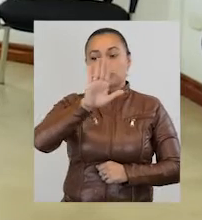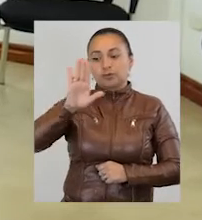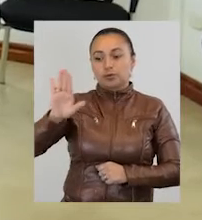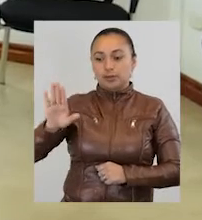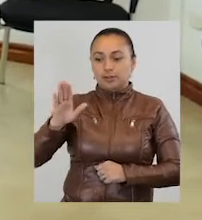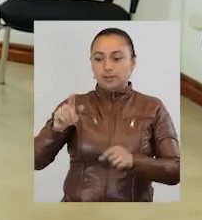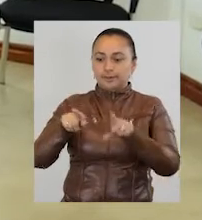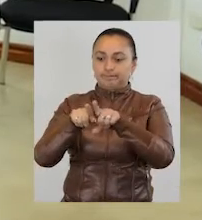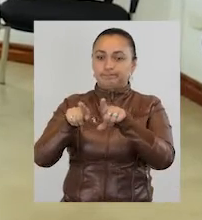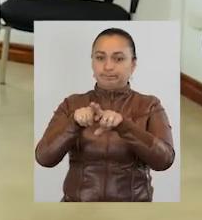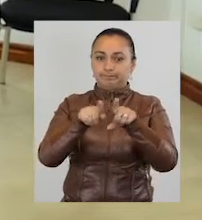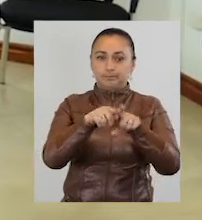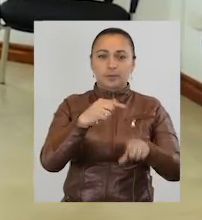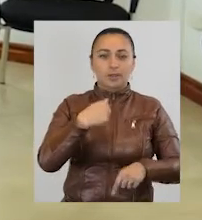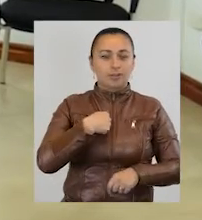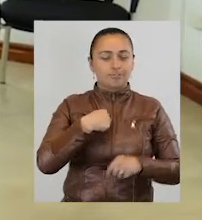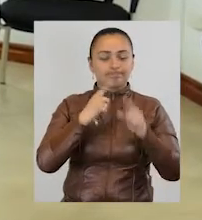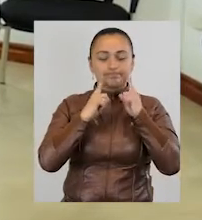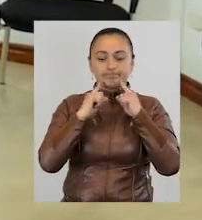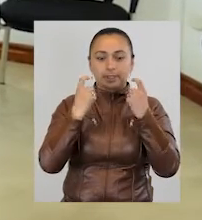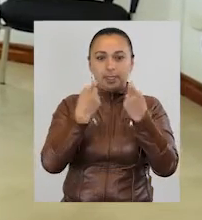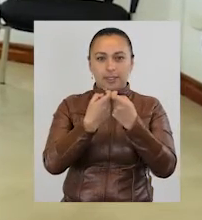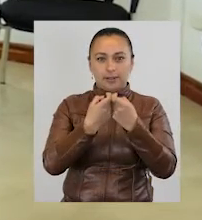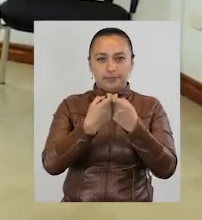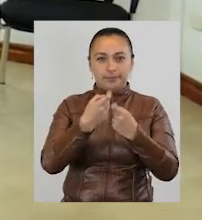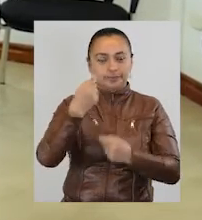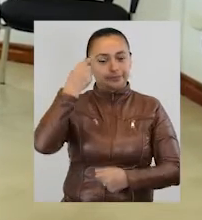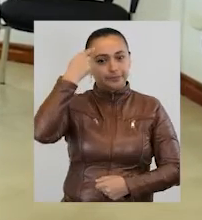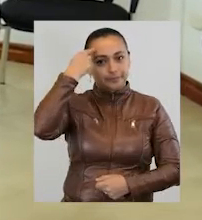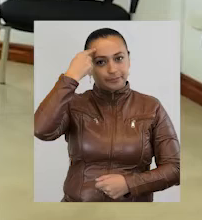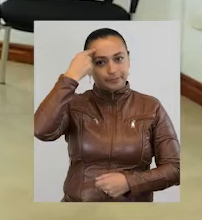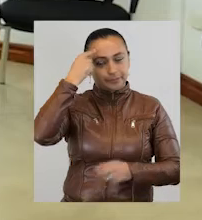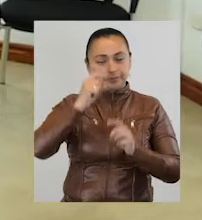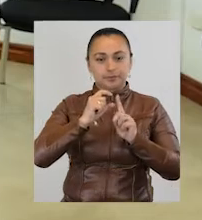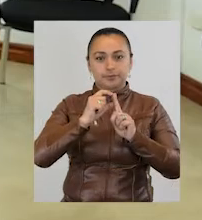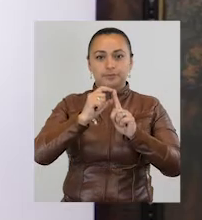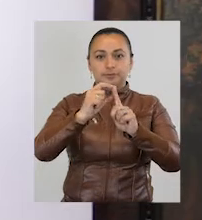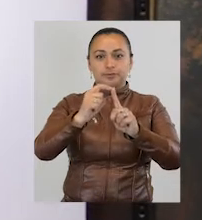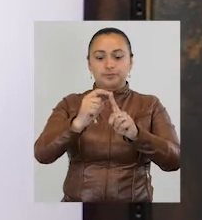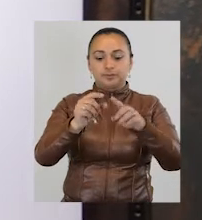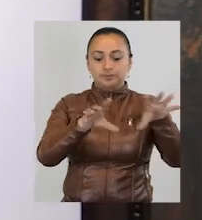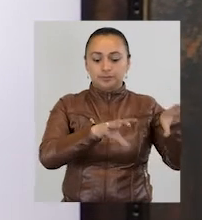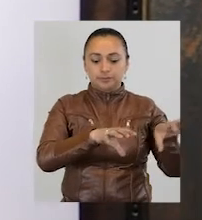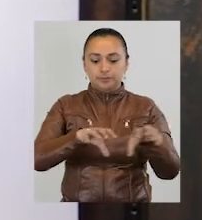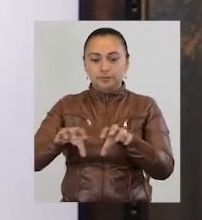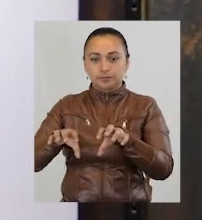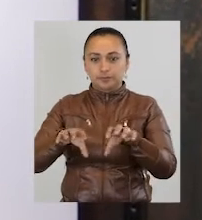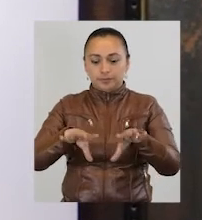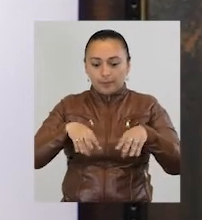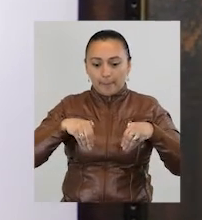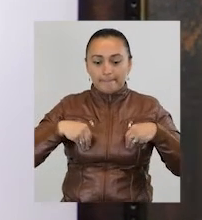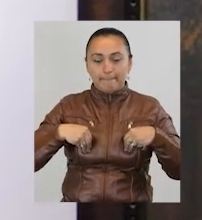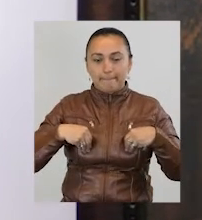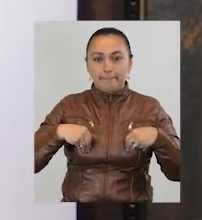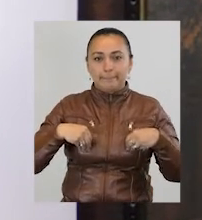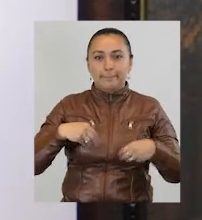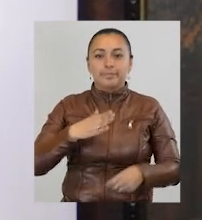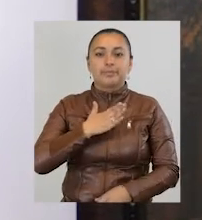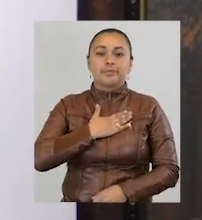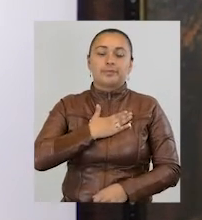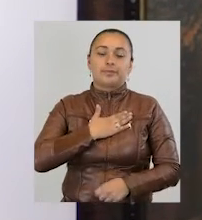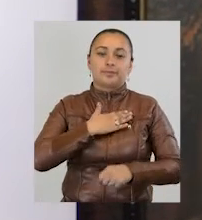ante ustedes, hermanos, que he pecado mucho de pensamiento, palabra, obra y